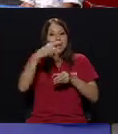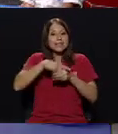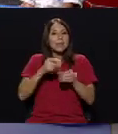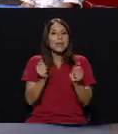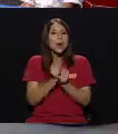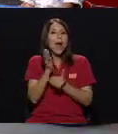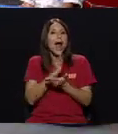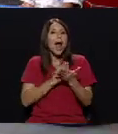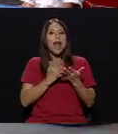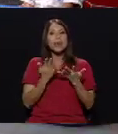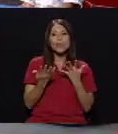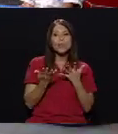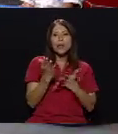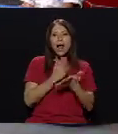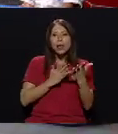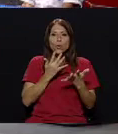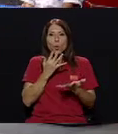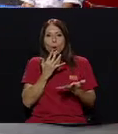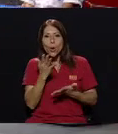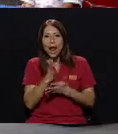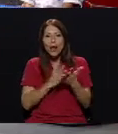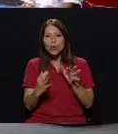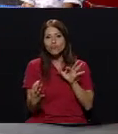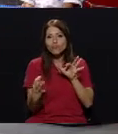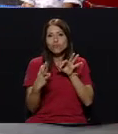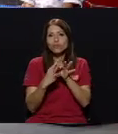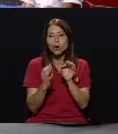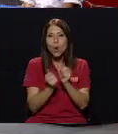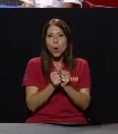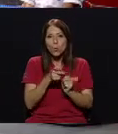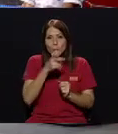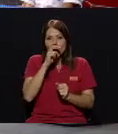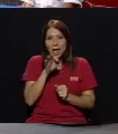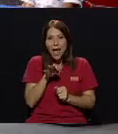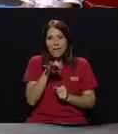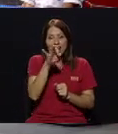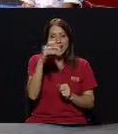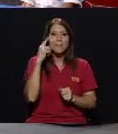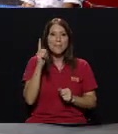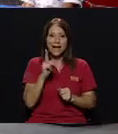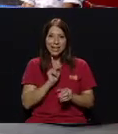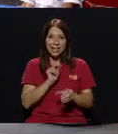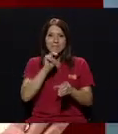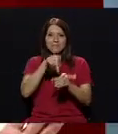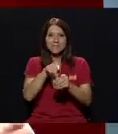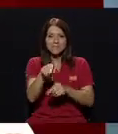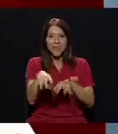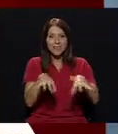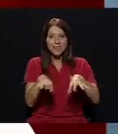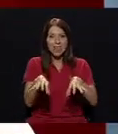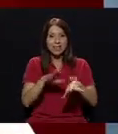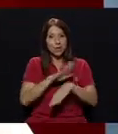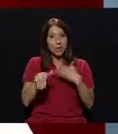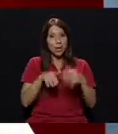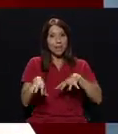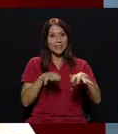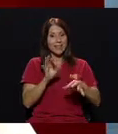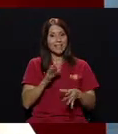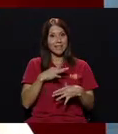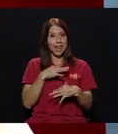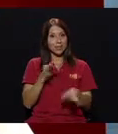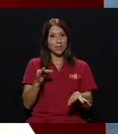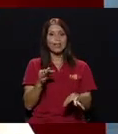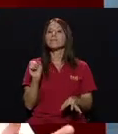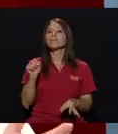de estas diferentes actividades. Las actividades son gratuitas al público. Totalmente, sí, gratuitas al público. Igual para la feria no se cobra ninguna